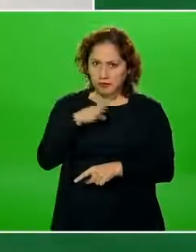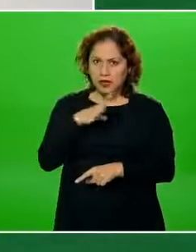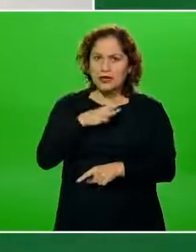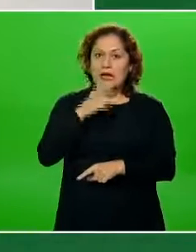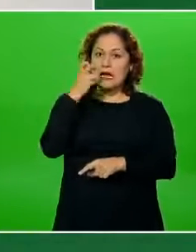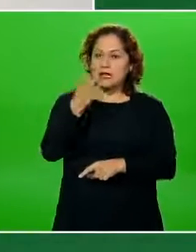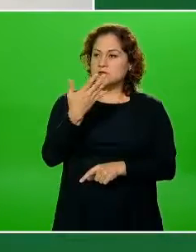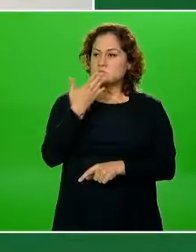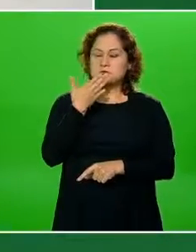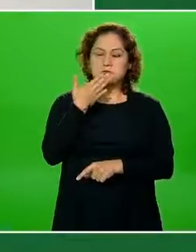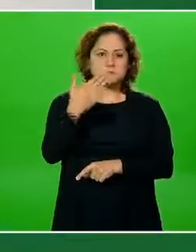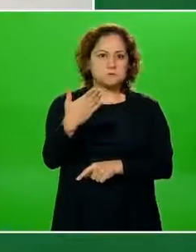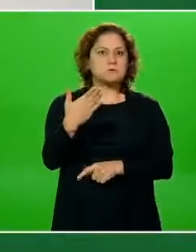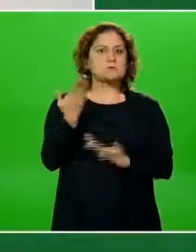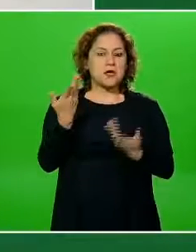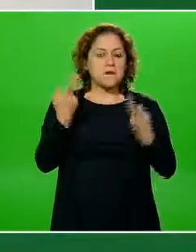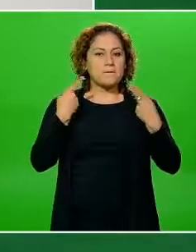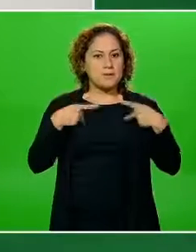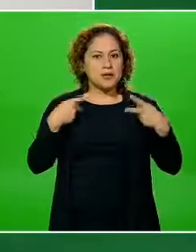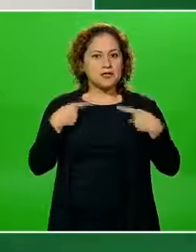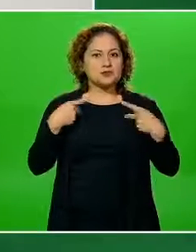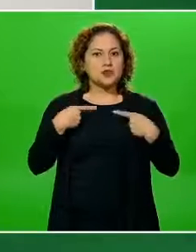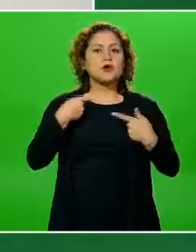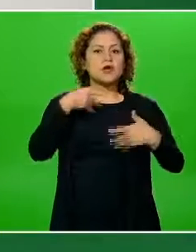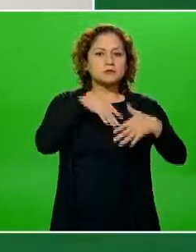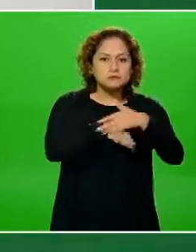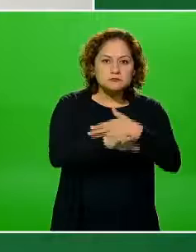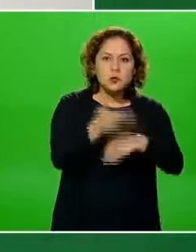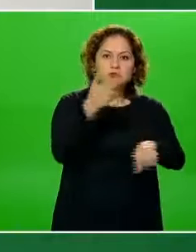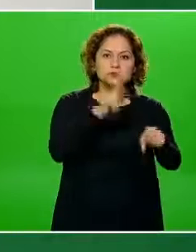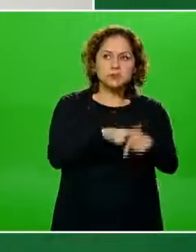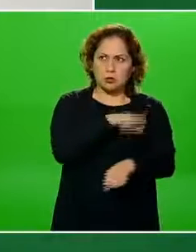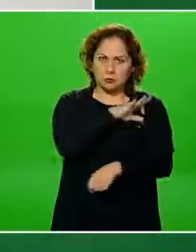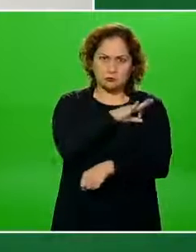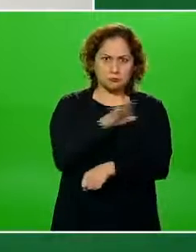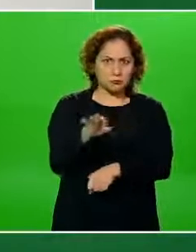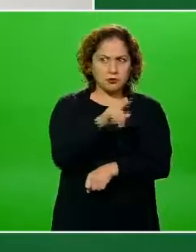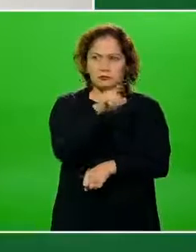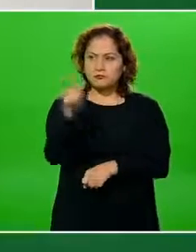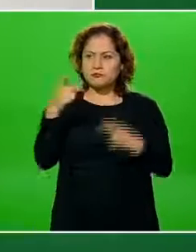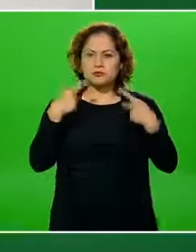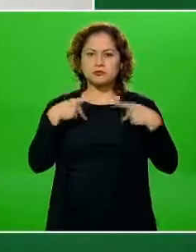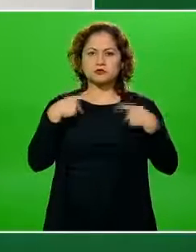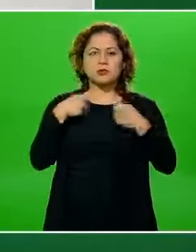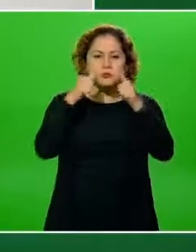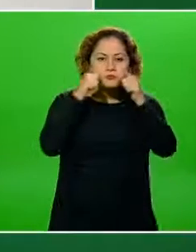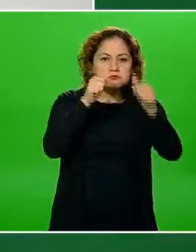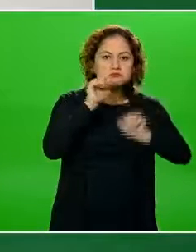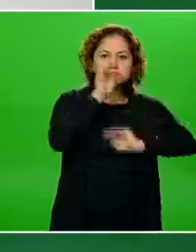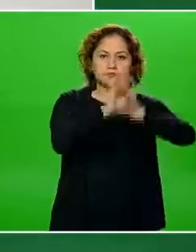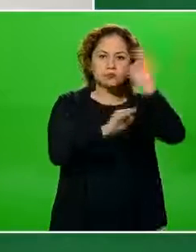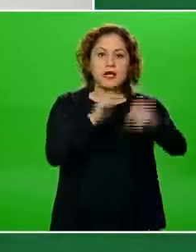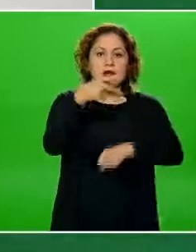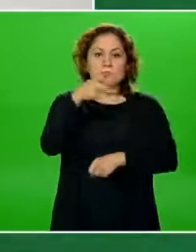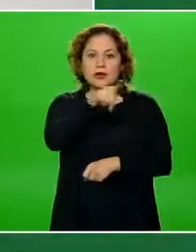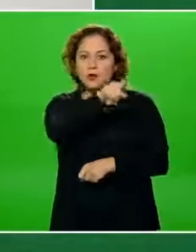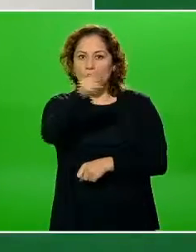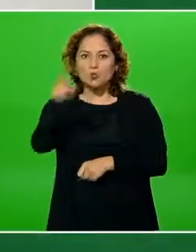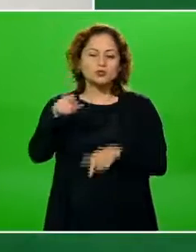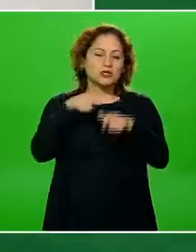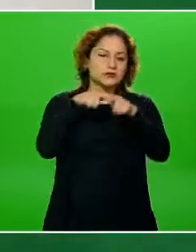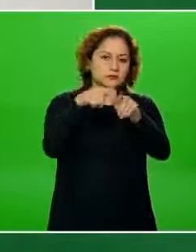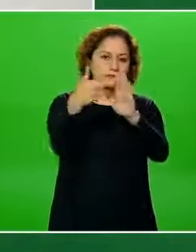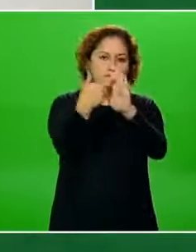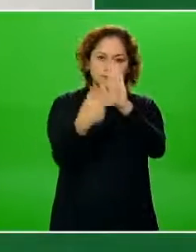están apoyando en el control de la epidemia. Sin embargo, pues no debemos bajar la guardia. Este mensaje lo voy a repetir